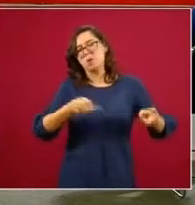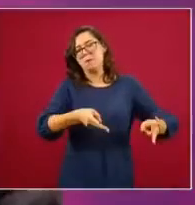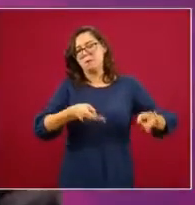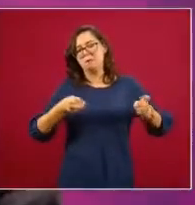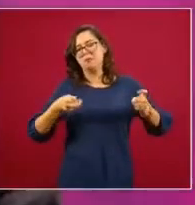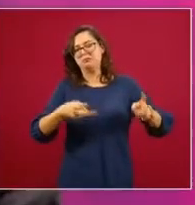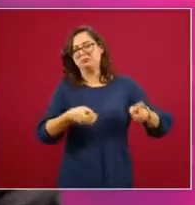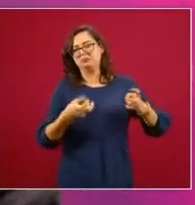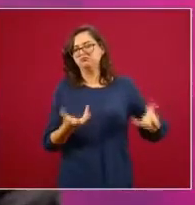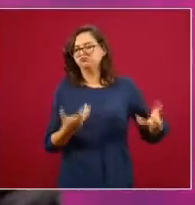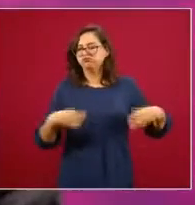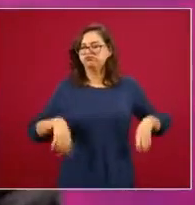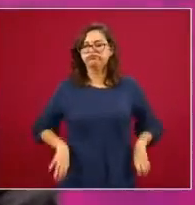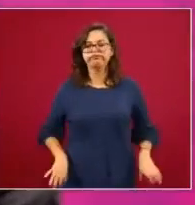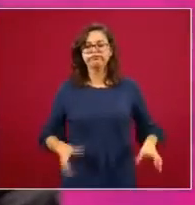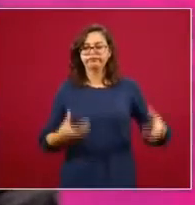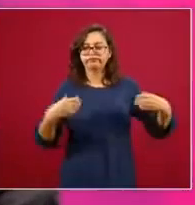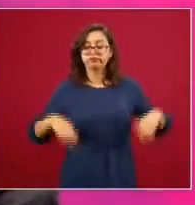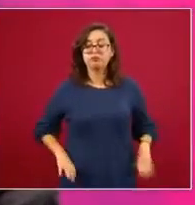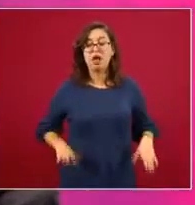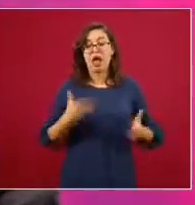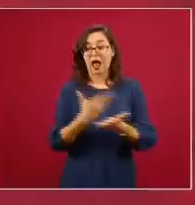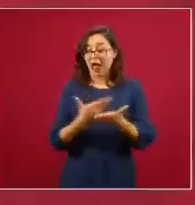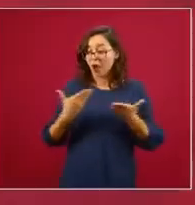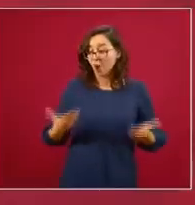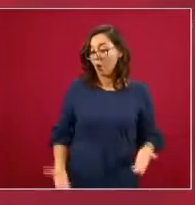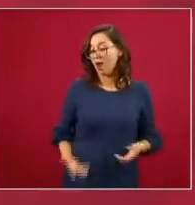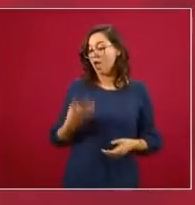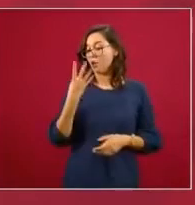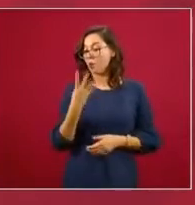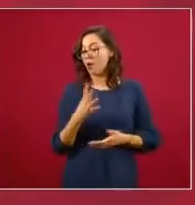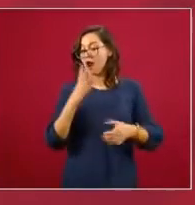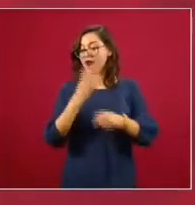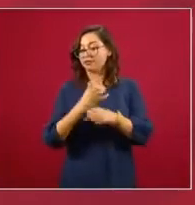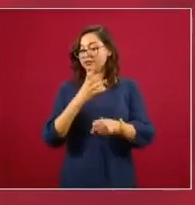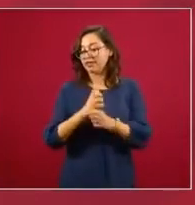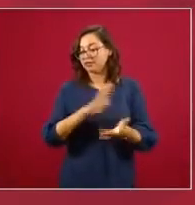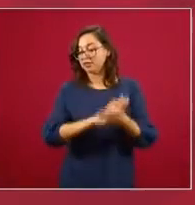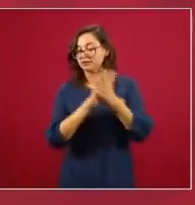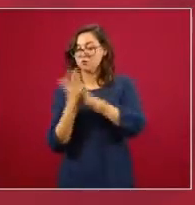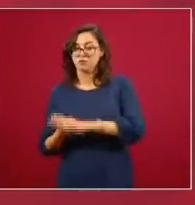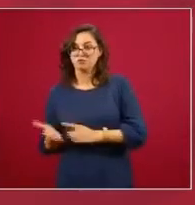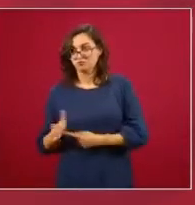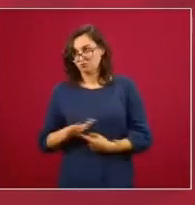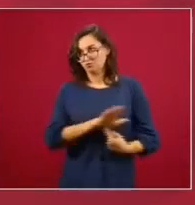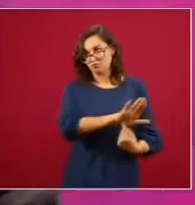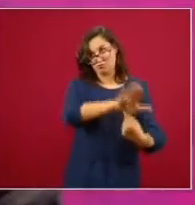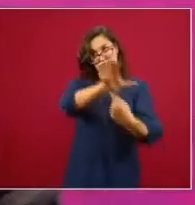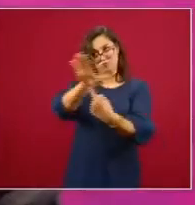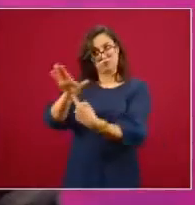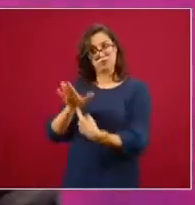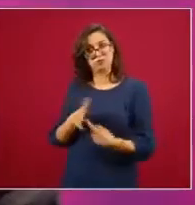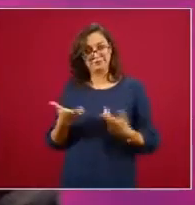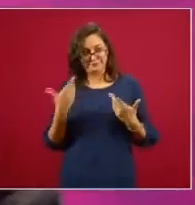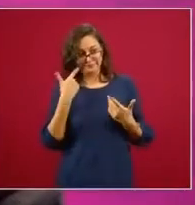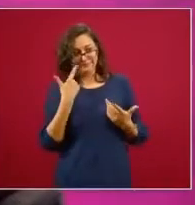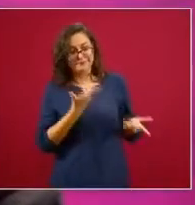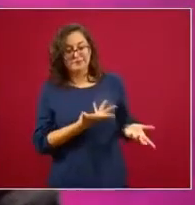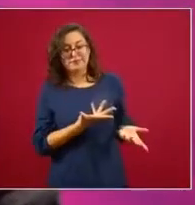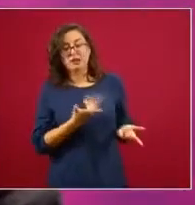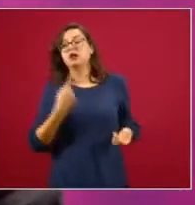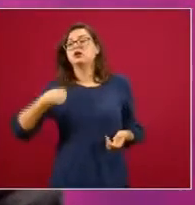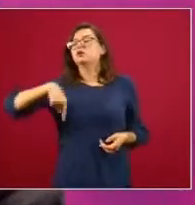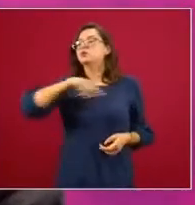la Cuarta Transformación, abierta y deliberadamente decidimos no buscar en la